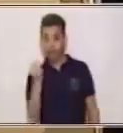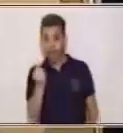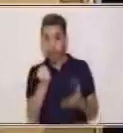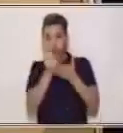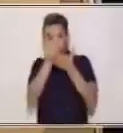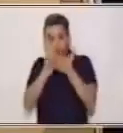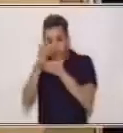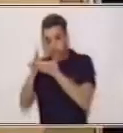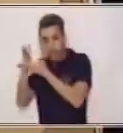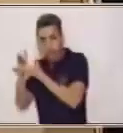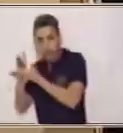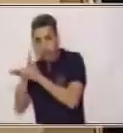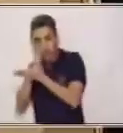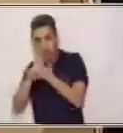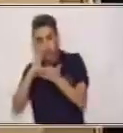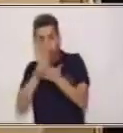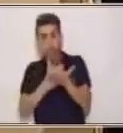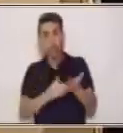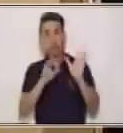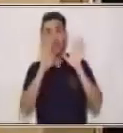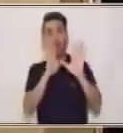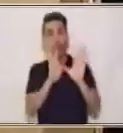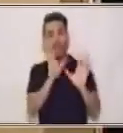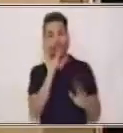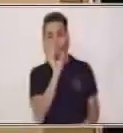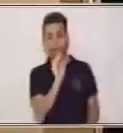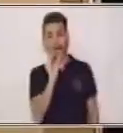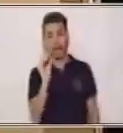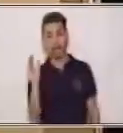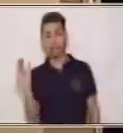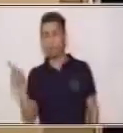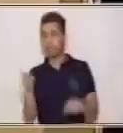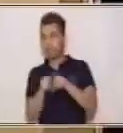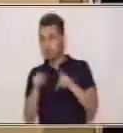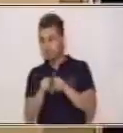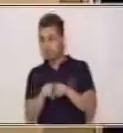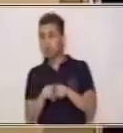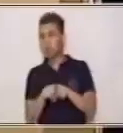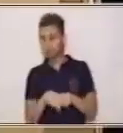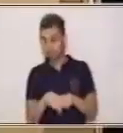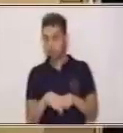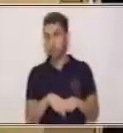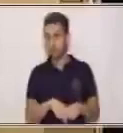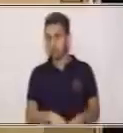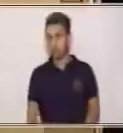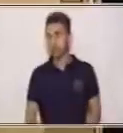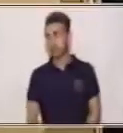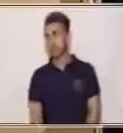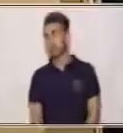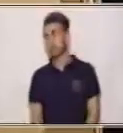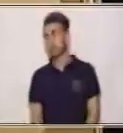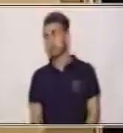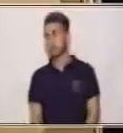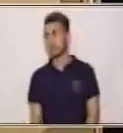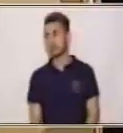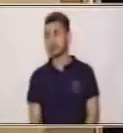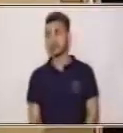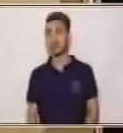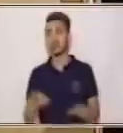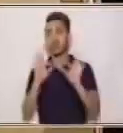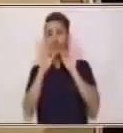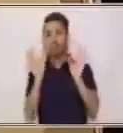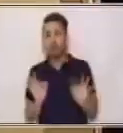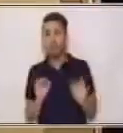nueve partes que tienen que estar divididas de forma equivalente. Equivalente significa